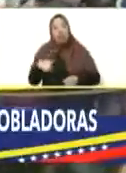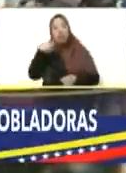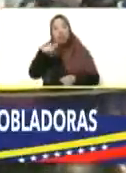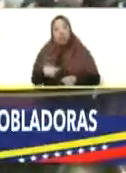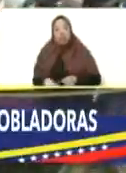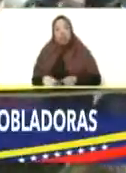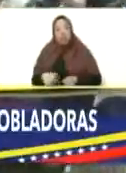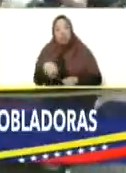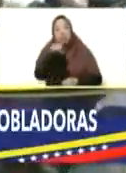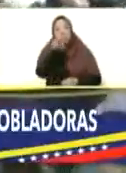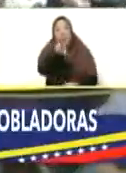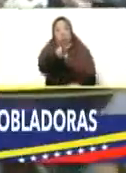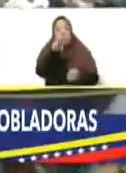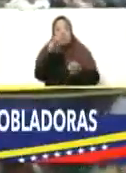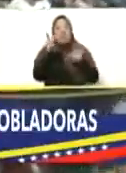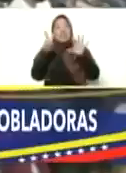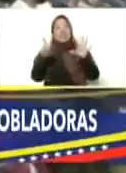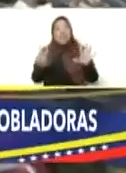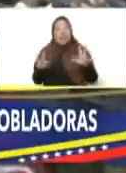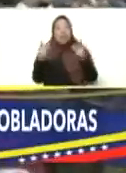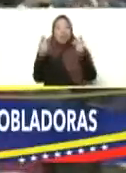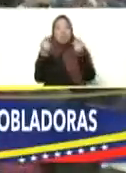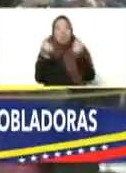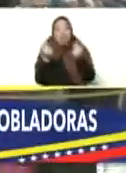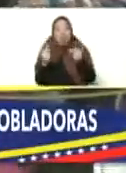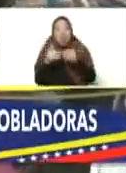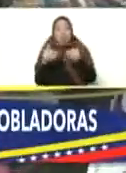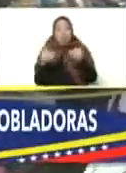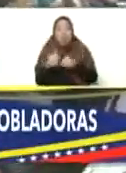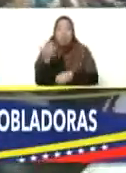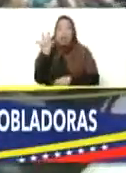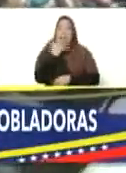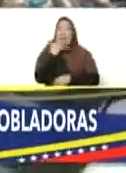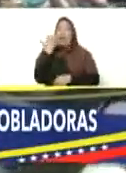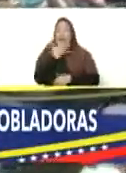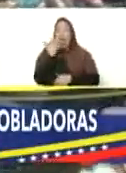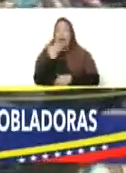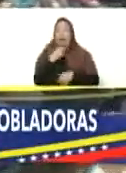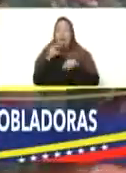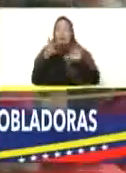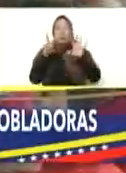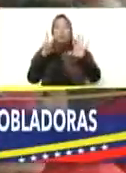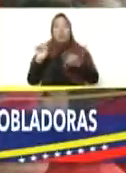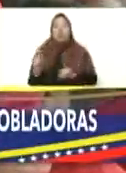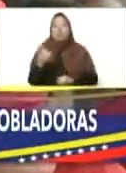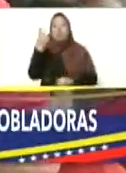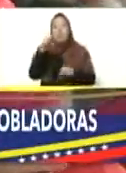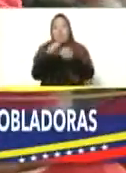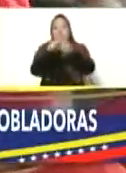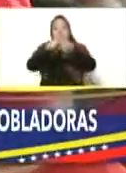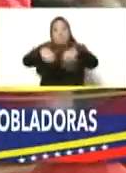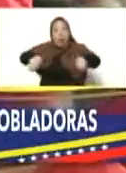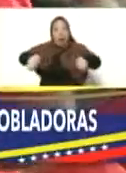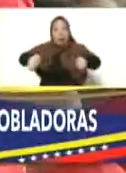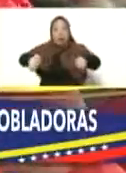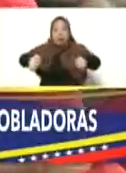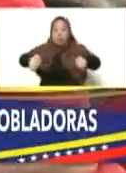caso como un sueldo de 7 bolívares que se podrá imaginar se reían de nosotros porque no nos alcanzaba ni para comprar un pan